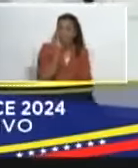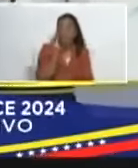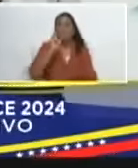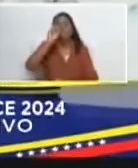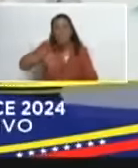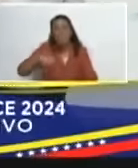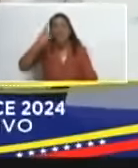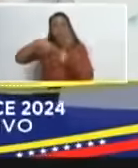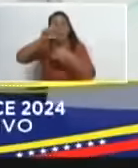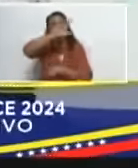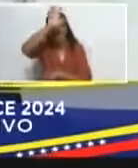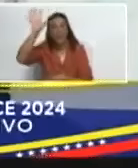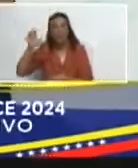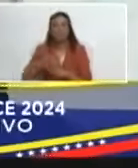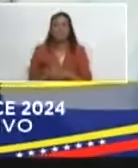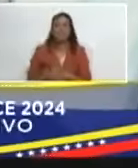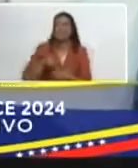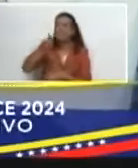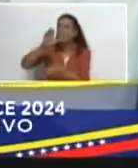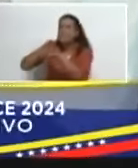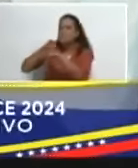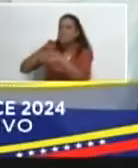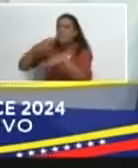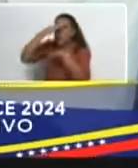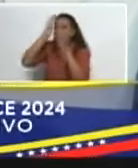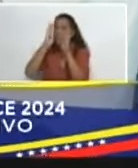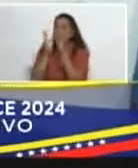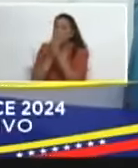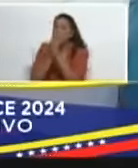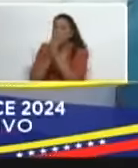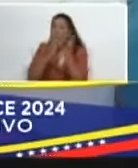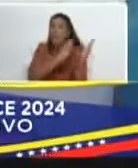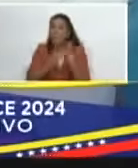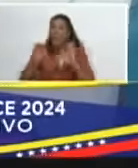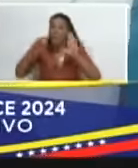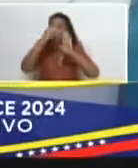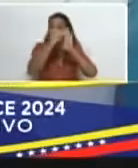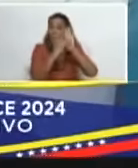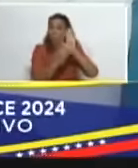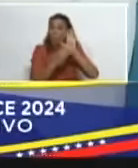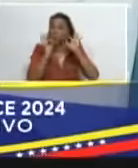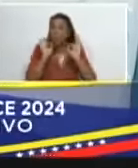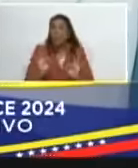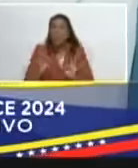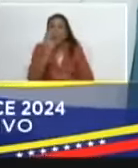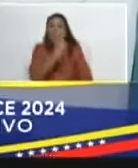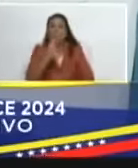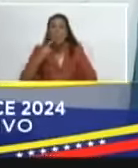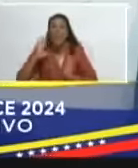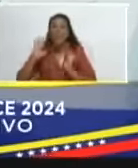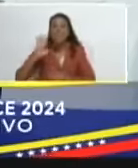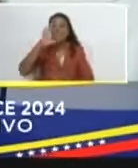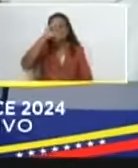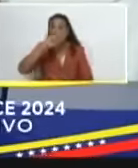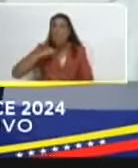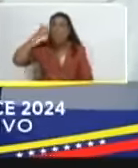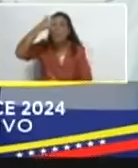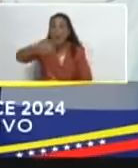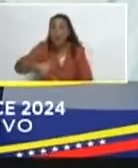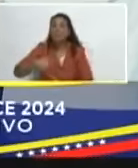del extranjero. Juan está pendiente del programa. Se están cumpliendo